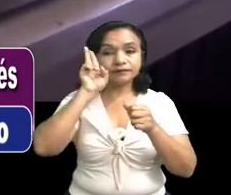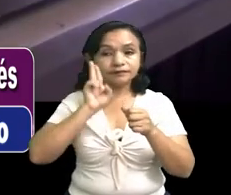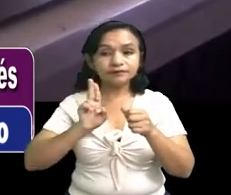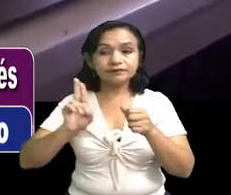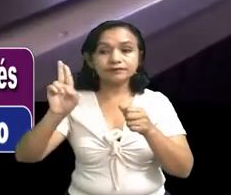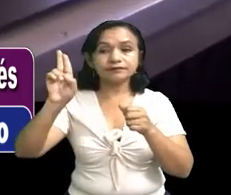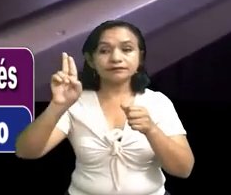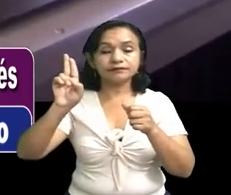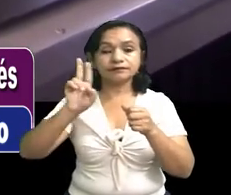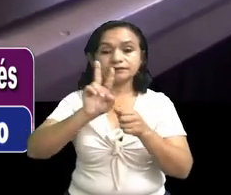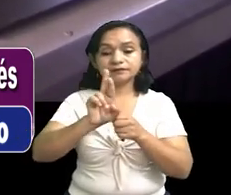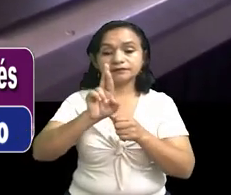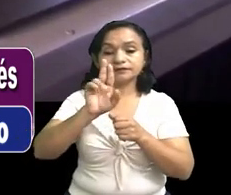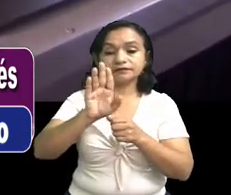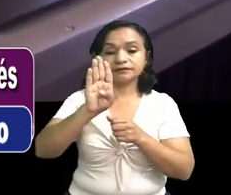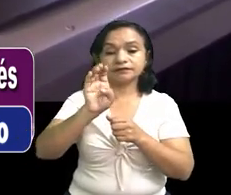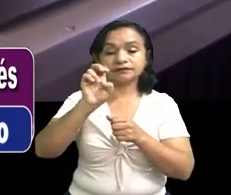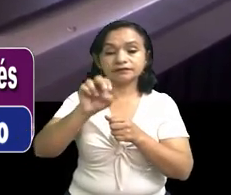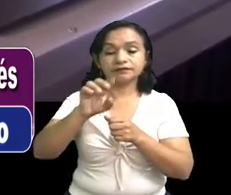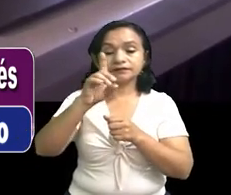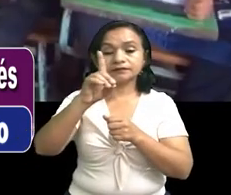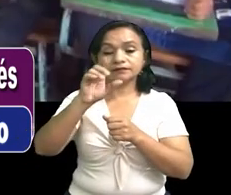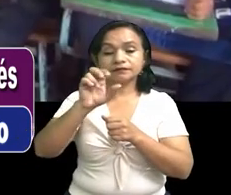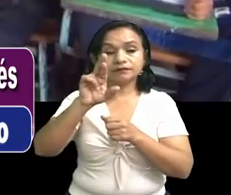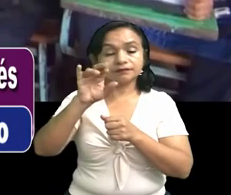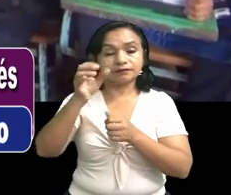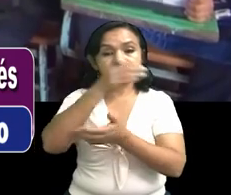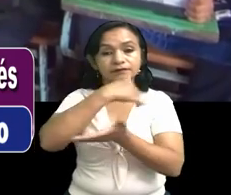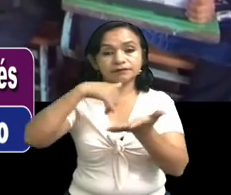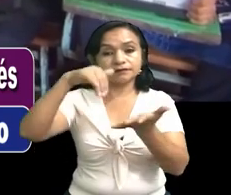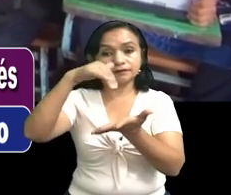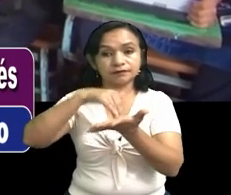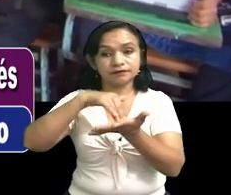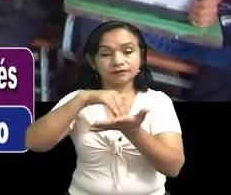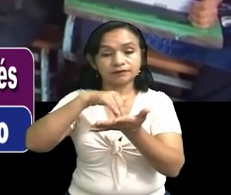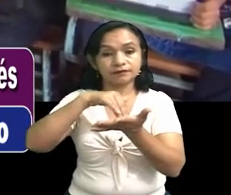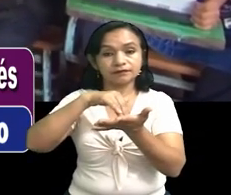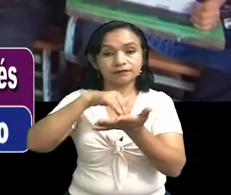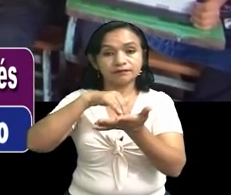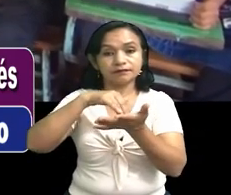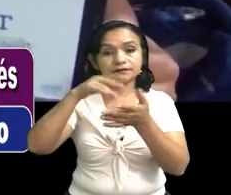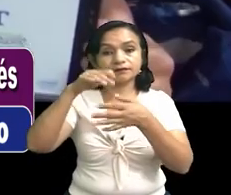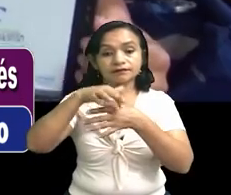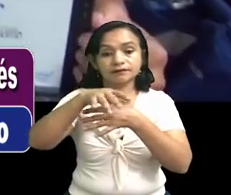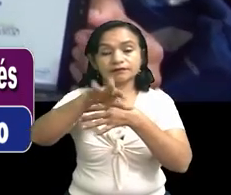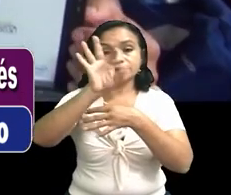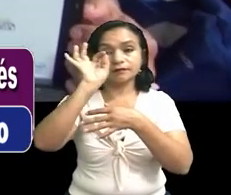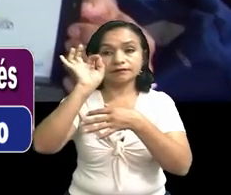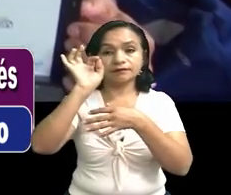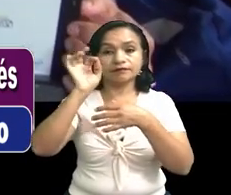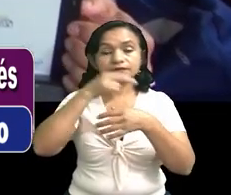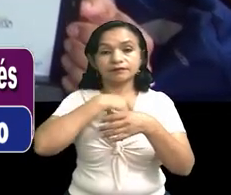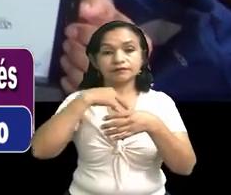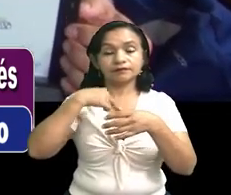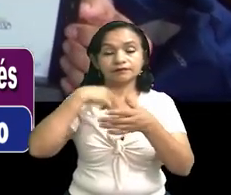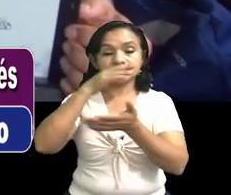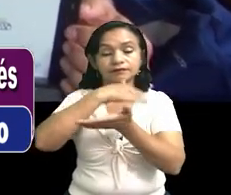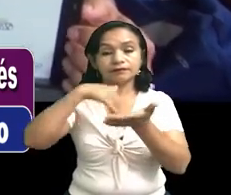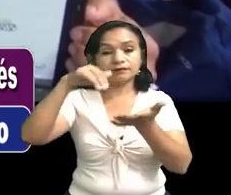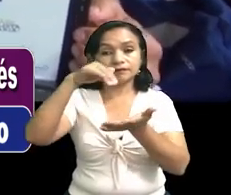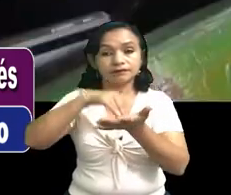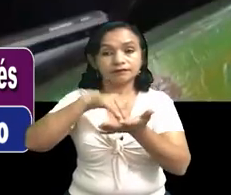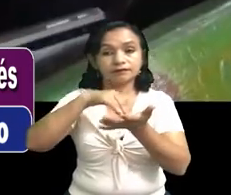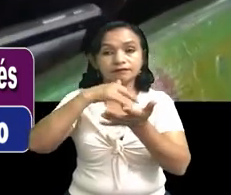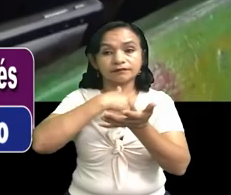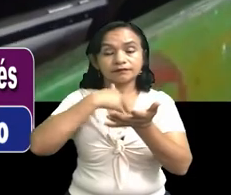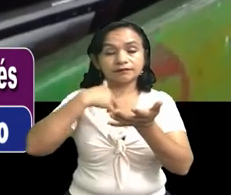universitario Rubén Darío, porque es donde está la sede central. Además que al hacerlo a nivel central, nosotros